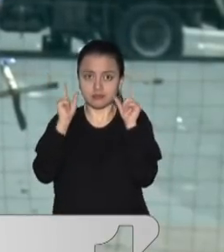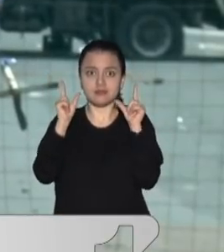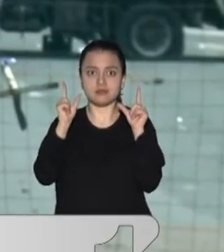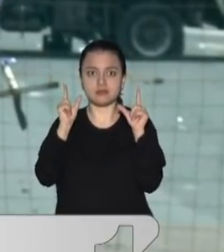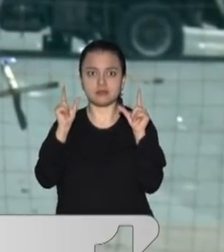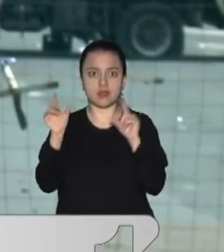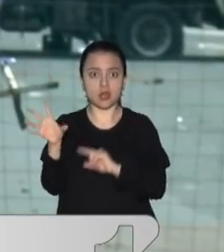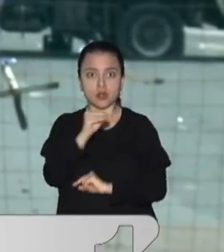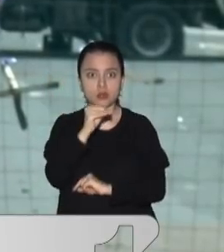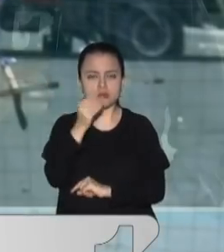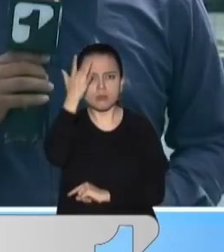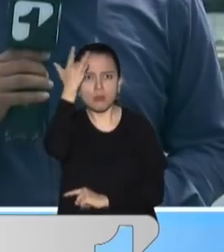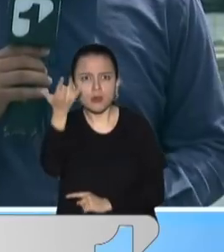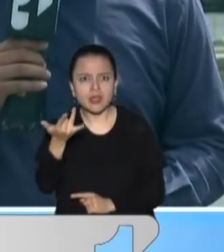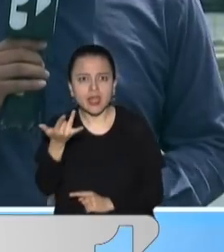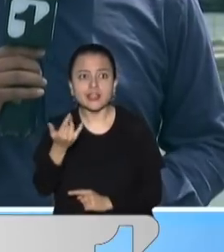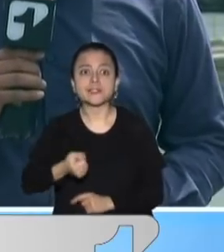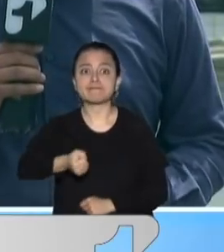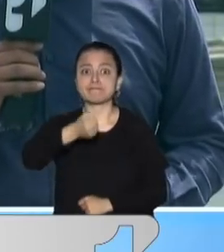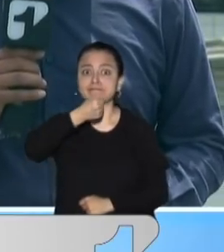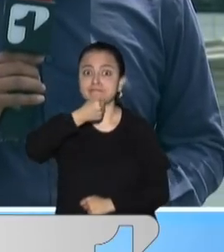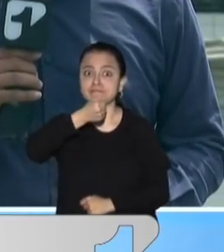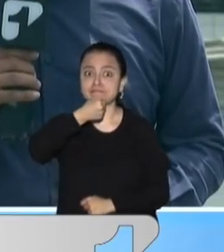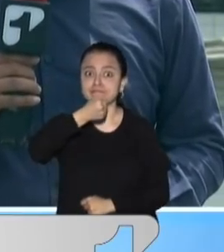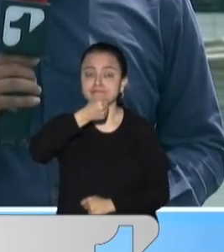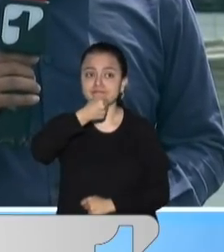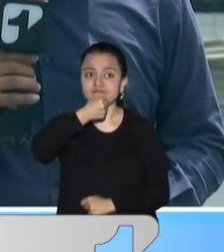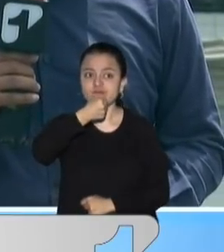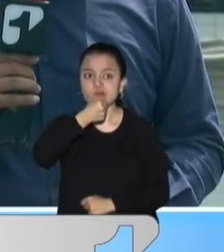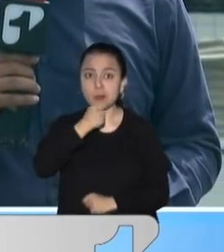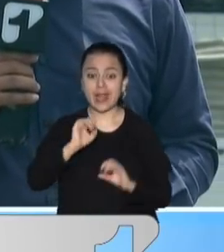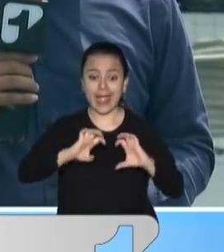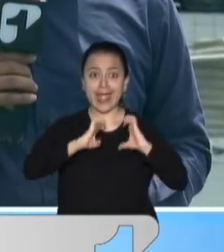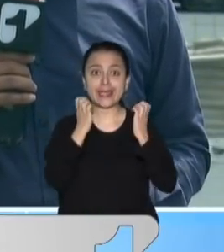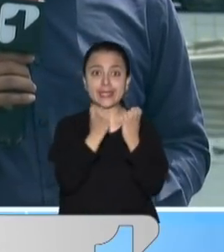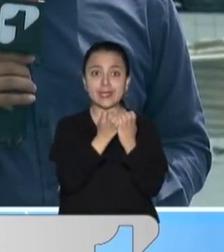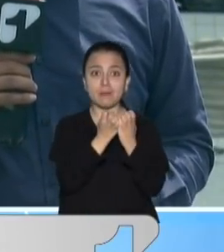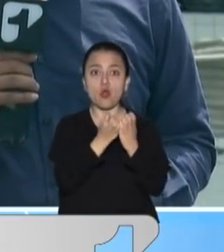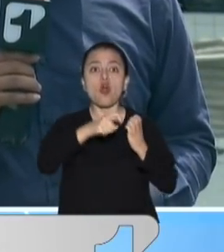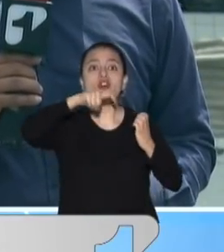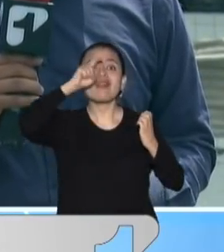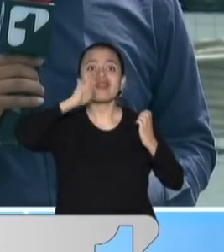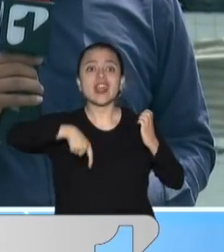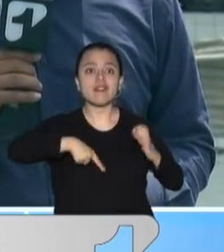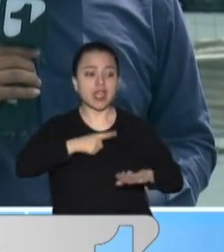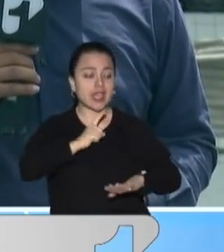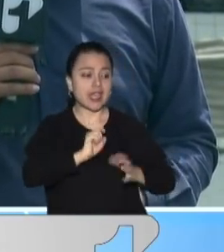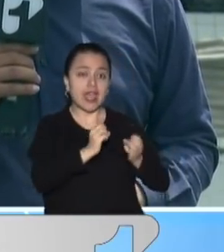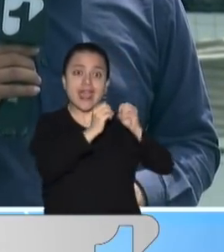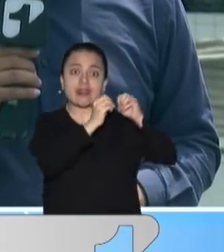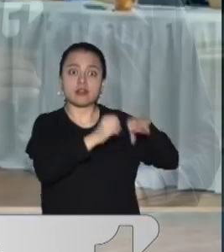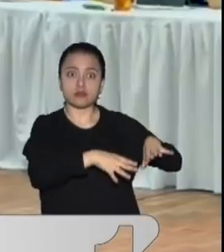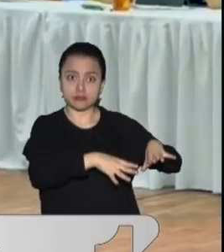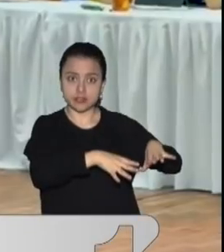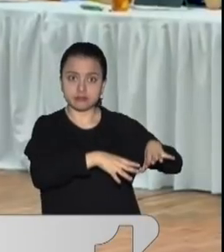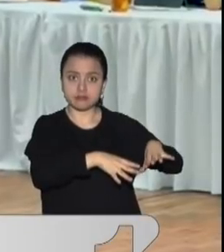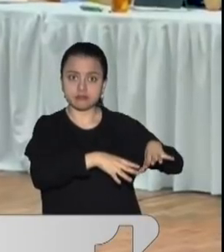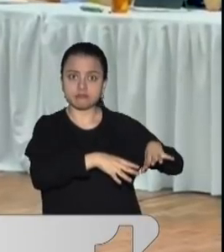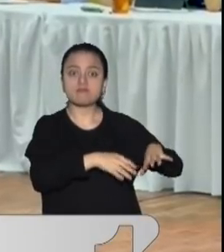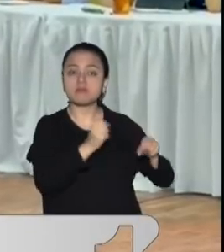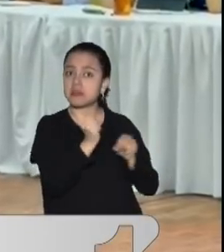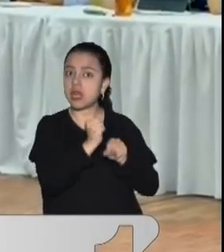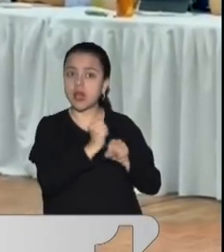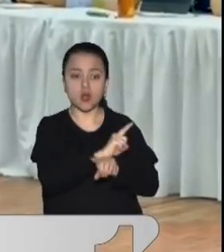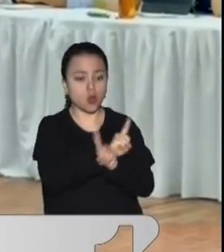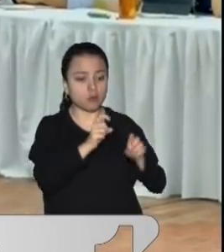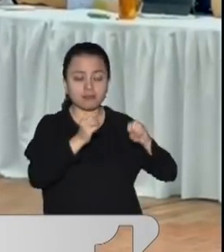luego de solicitar la renuncia inmediata de todo su gabinete. A esta hora, el jefe del gobierno caleño se encuentra